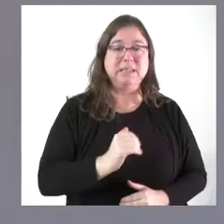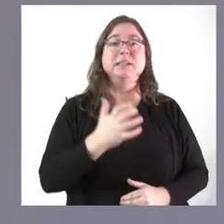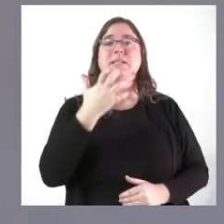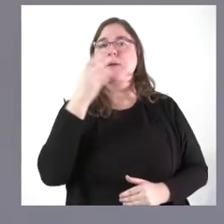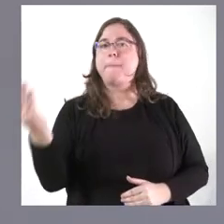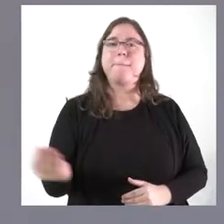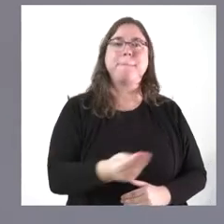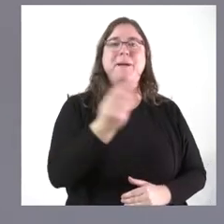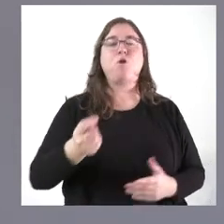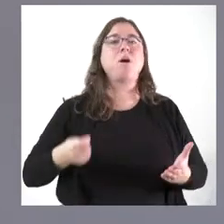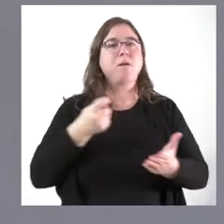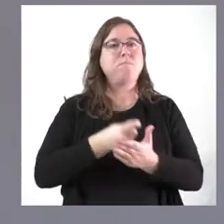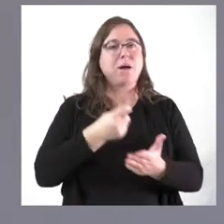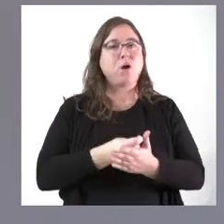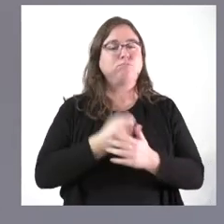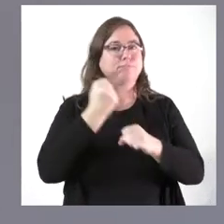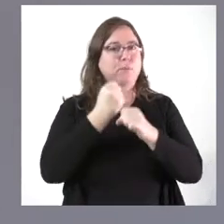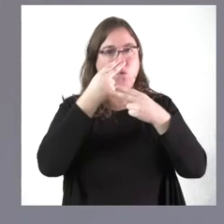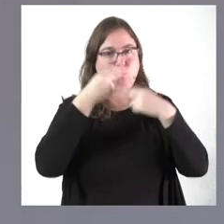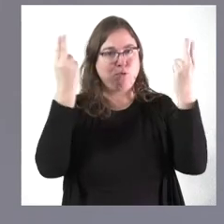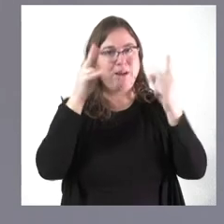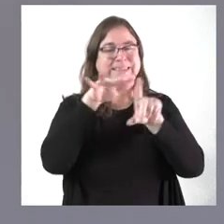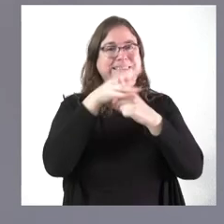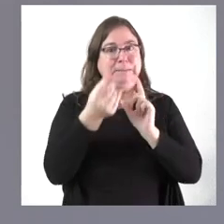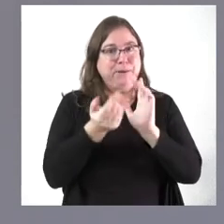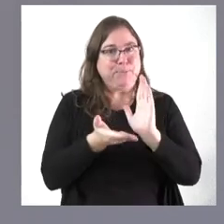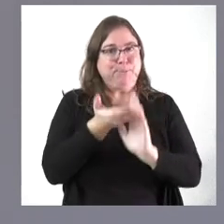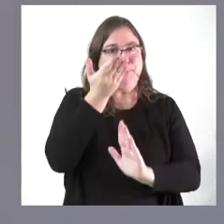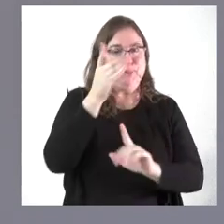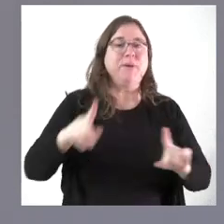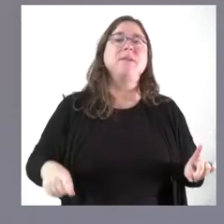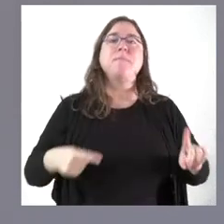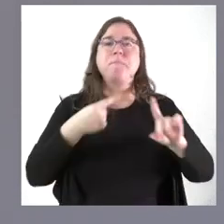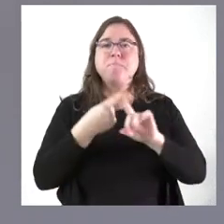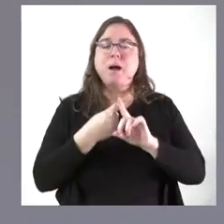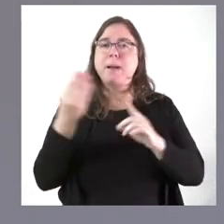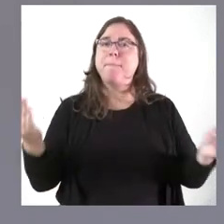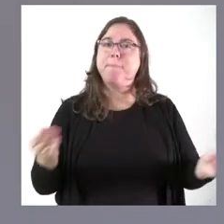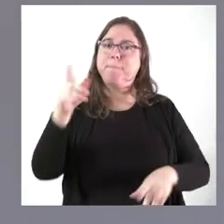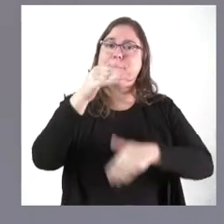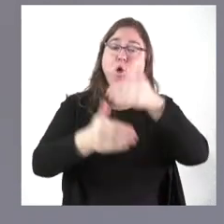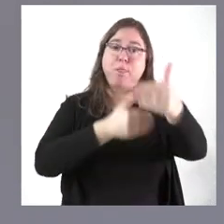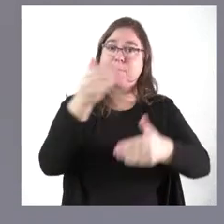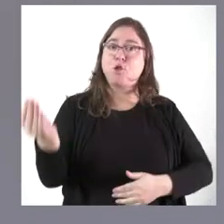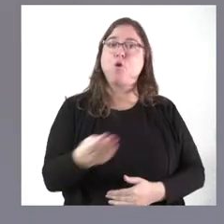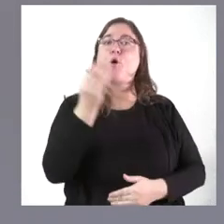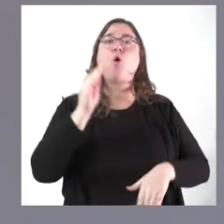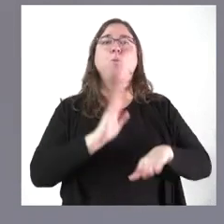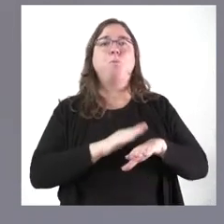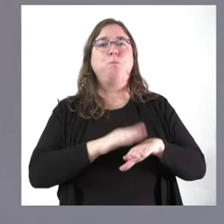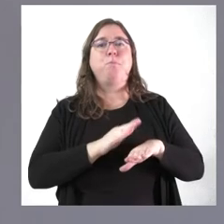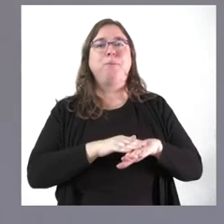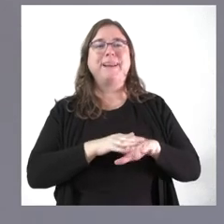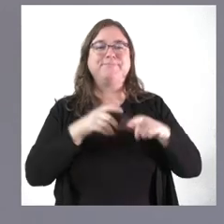mejoraban las retribuciones de los empleados públicos en un contexto de inflación y donde se mejoraban los procedimientos para el desarrollo de